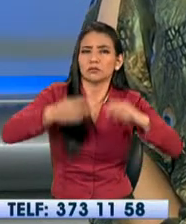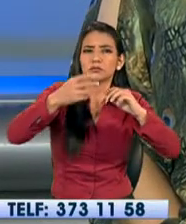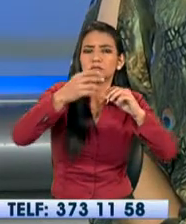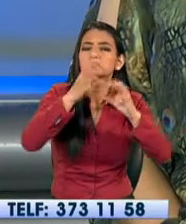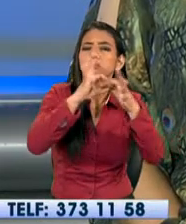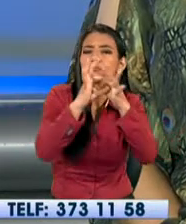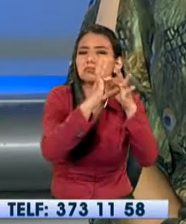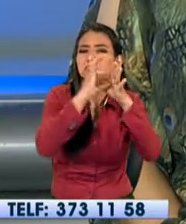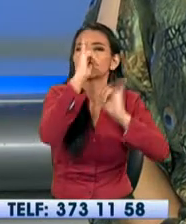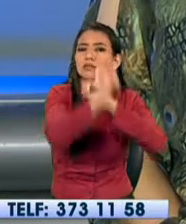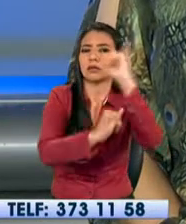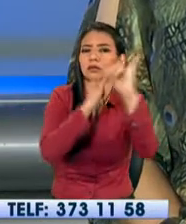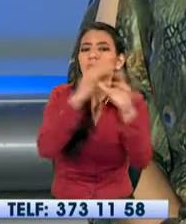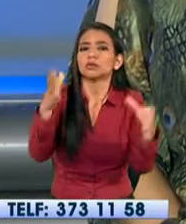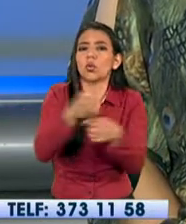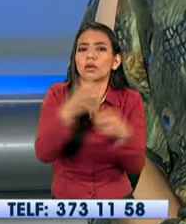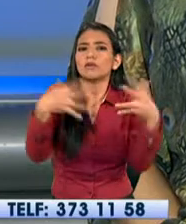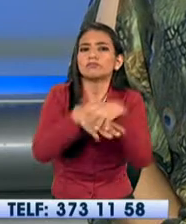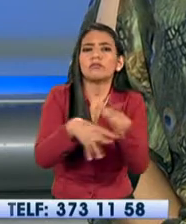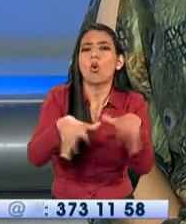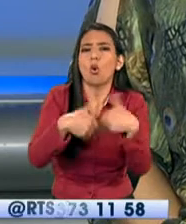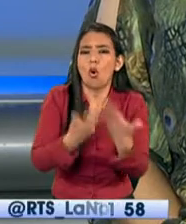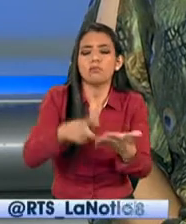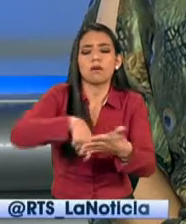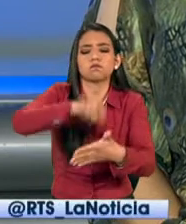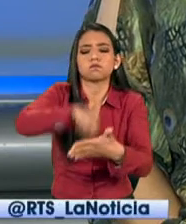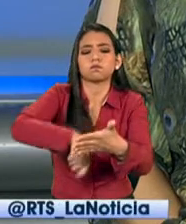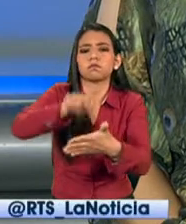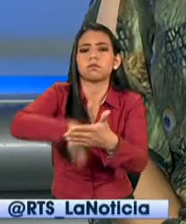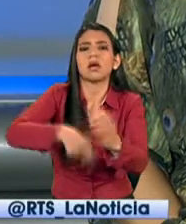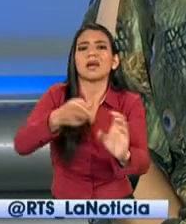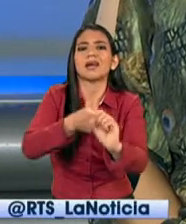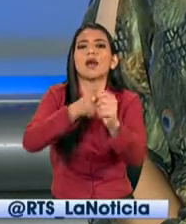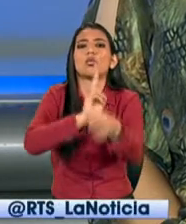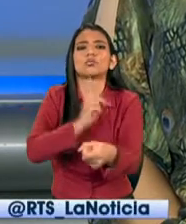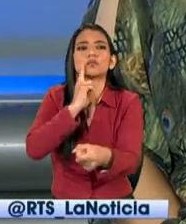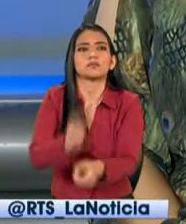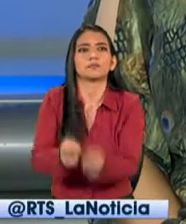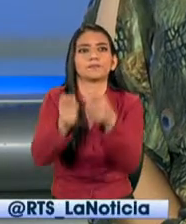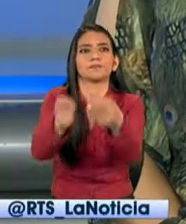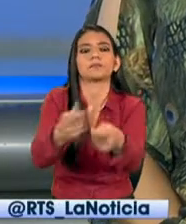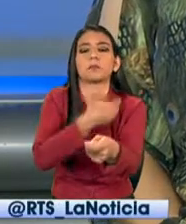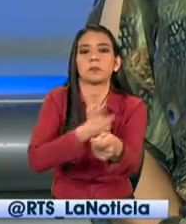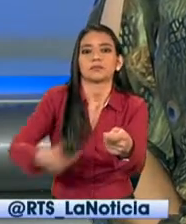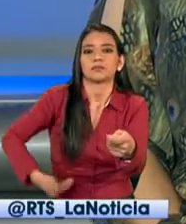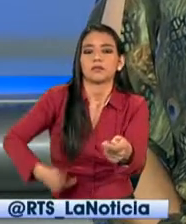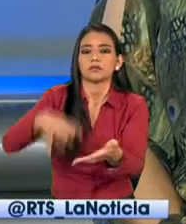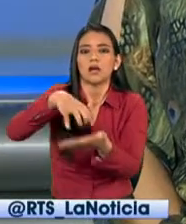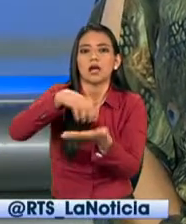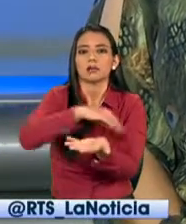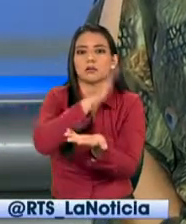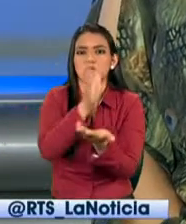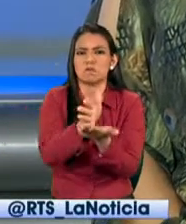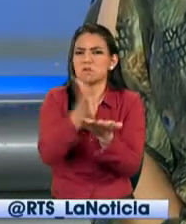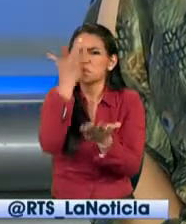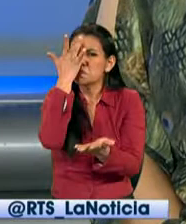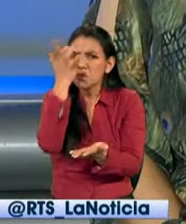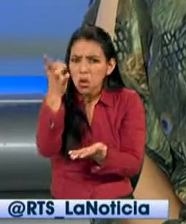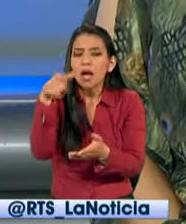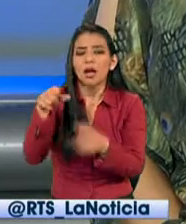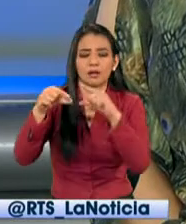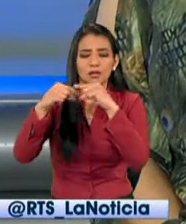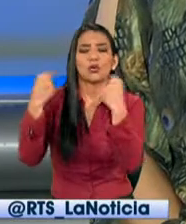y Seguridad Integral, a través de un documento oficial dirigido a la presidenta de la Asamblea Nacional. La decisión llega luego del pedido del